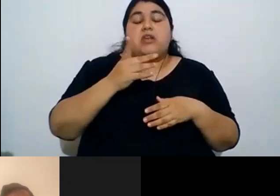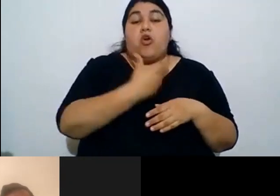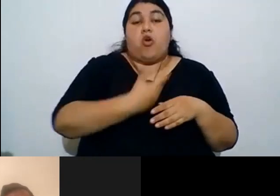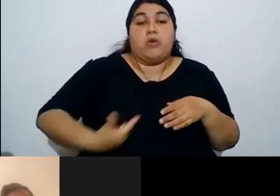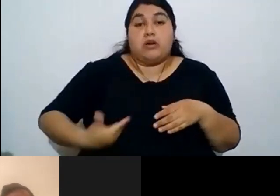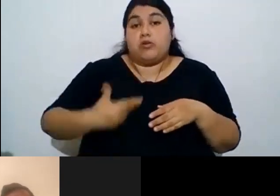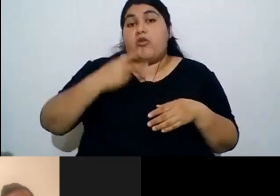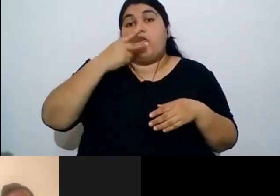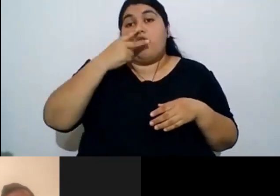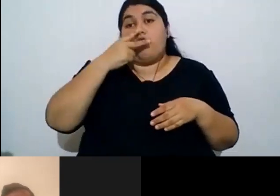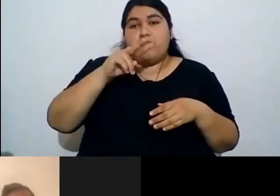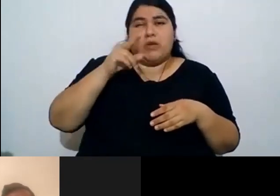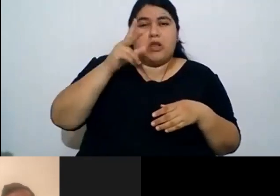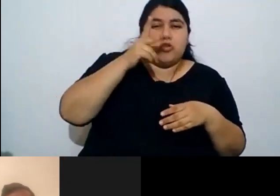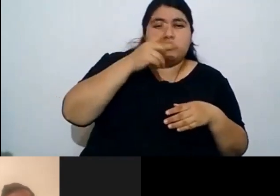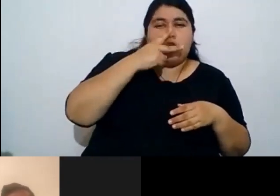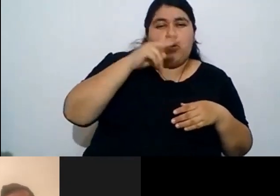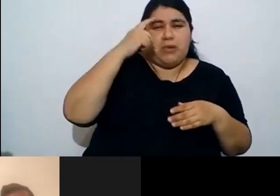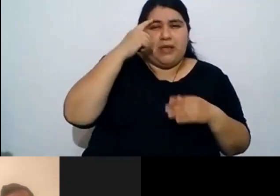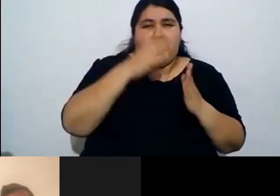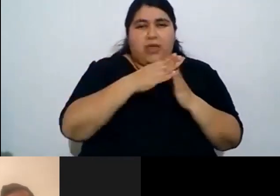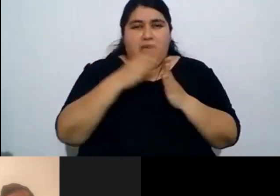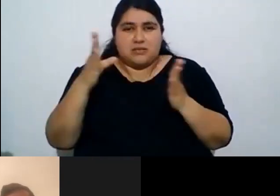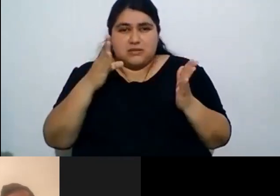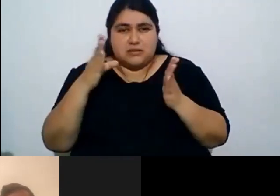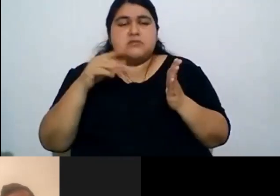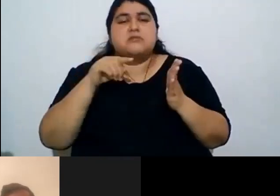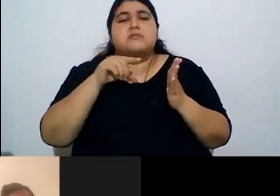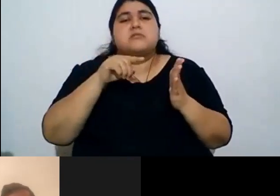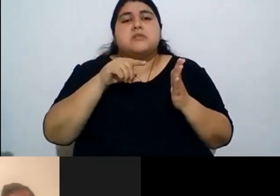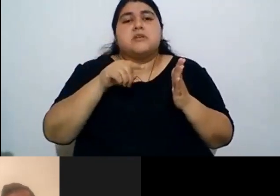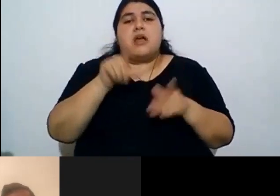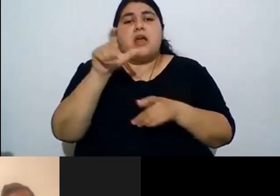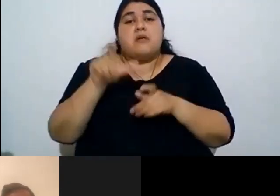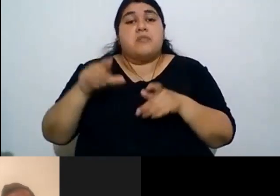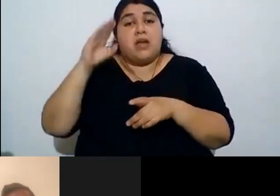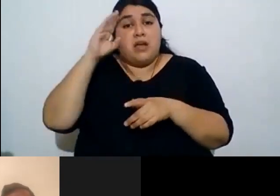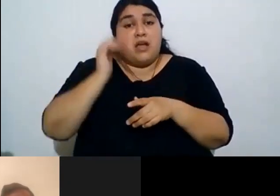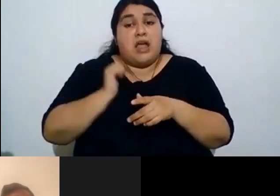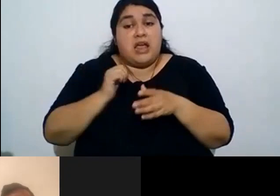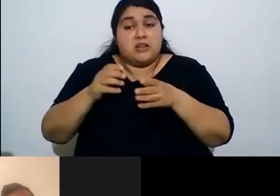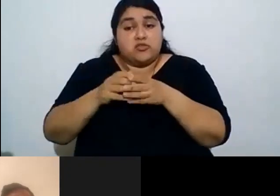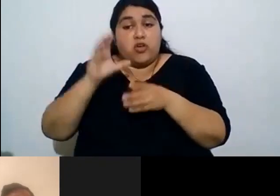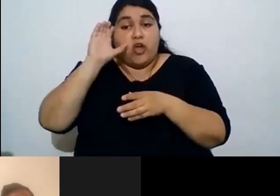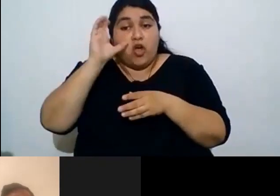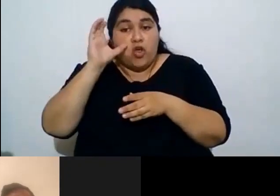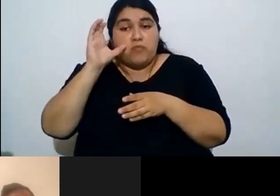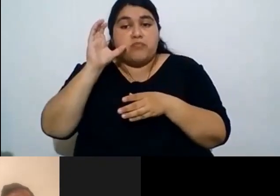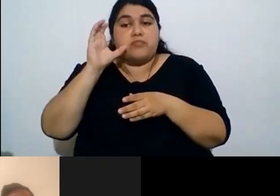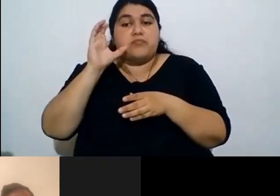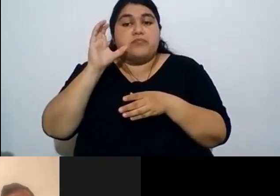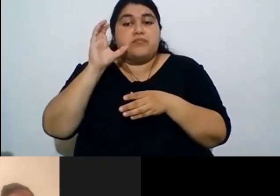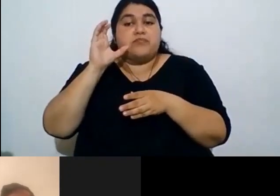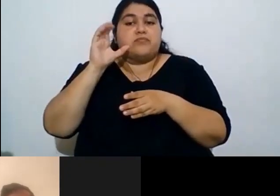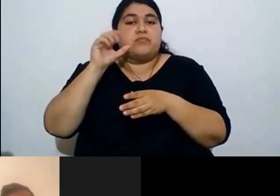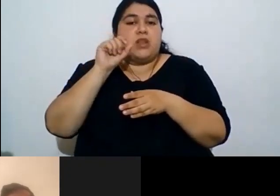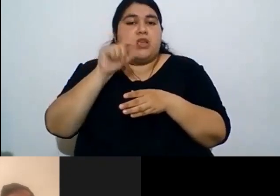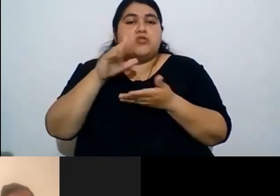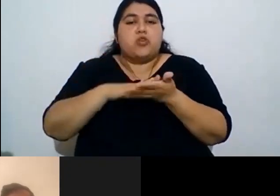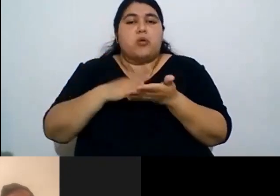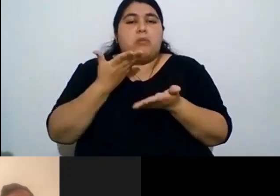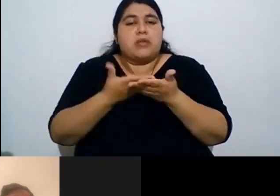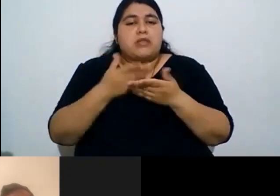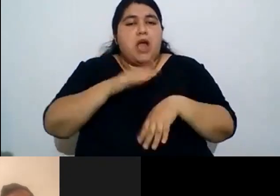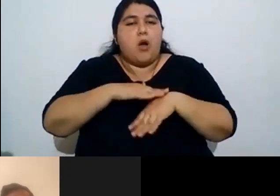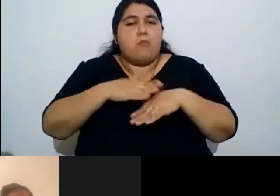al 2010, en donde se concedía al ejército de Colombia, se le concedía algunas prórrogas o